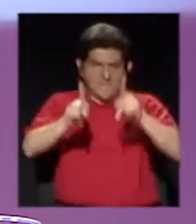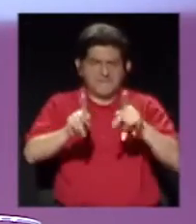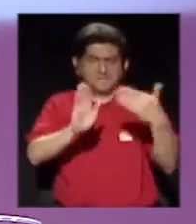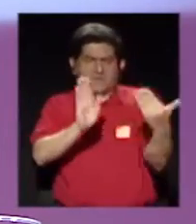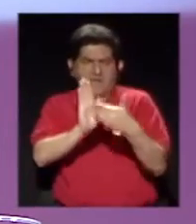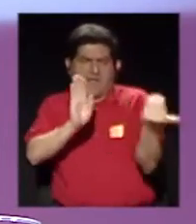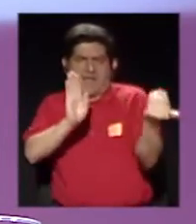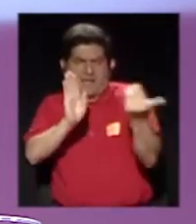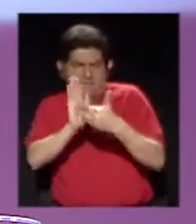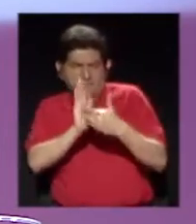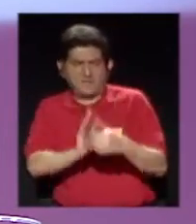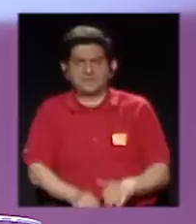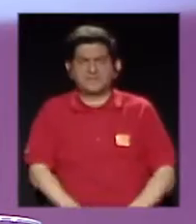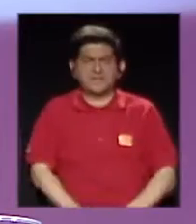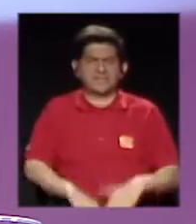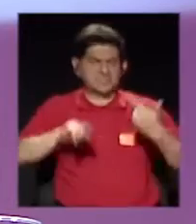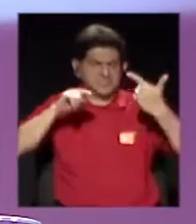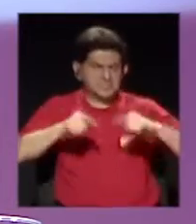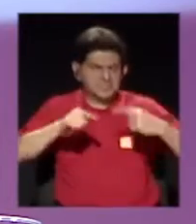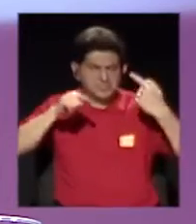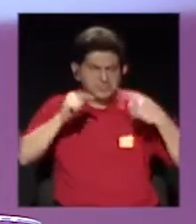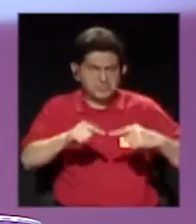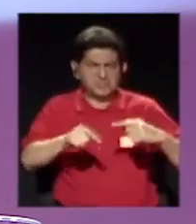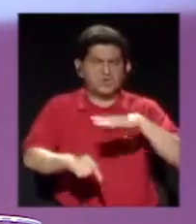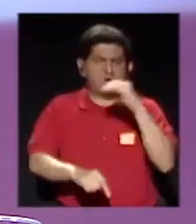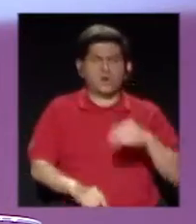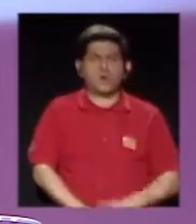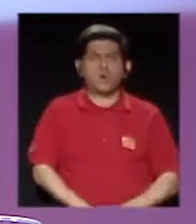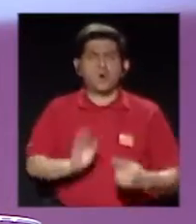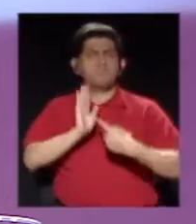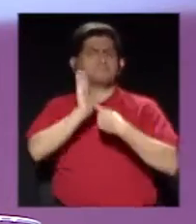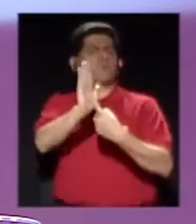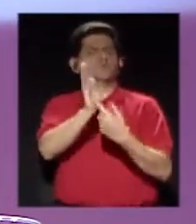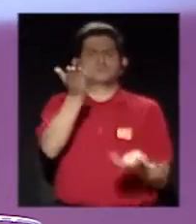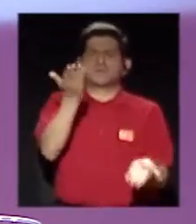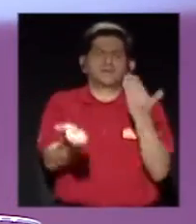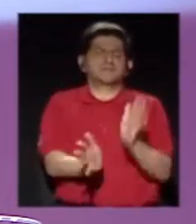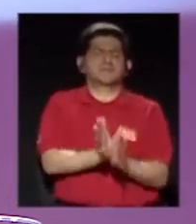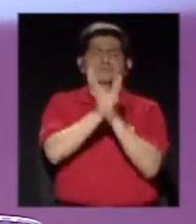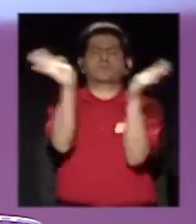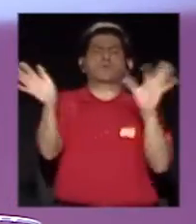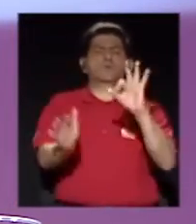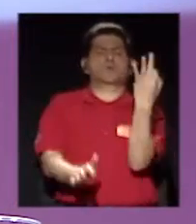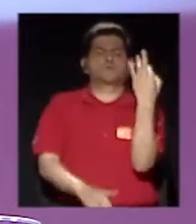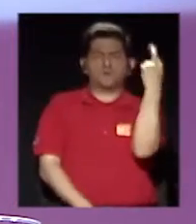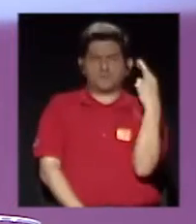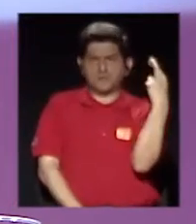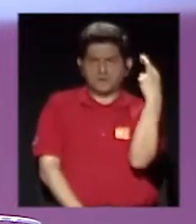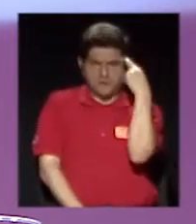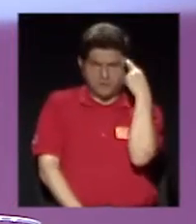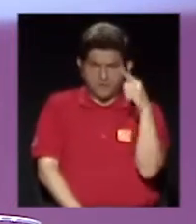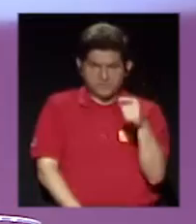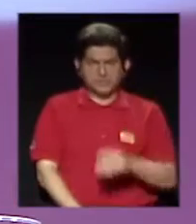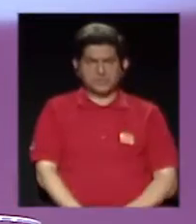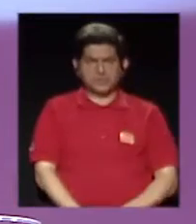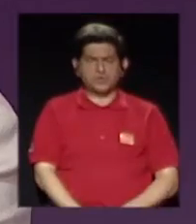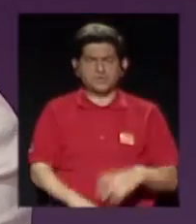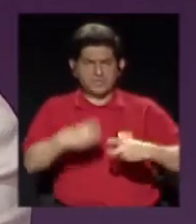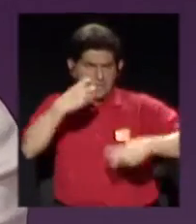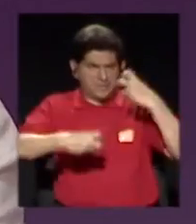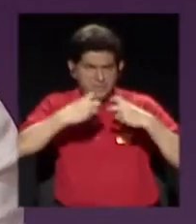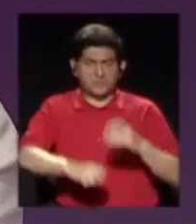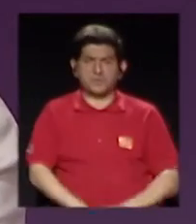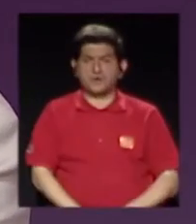en terminar de torturar y en terminar de hacer evidente incluso públicamente la razón de este crimen y no